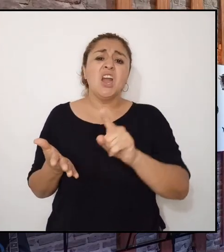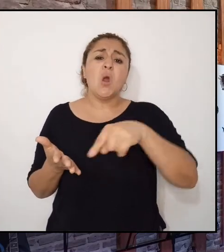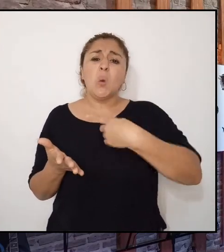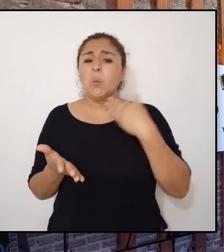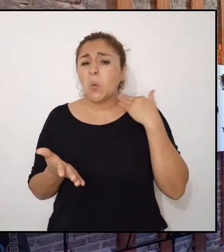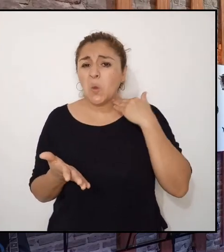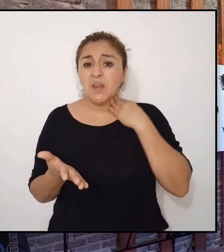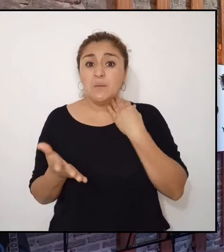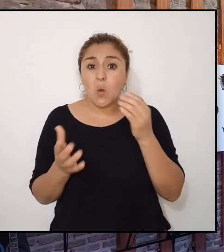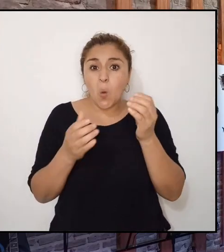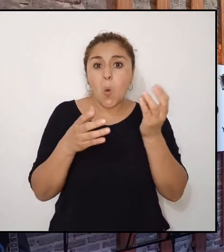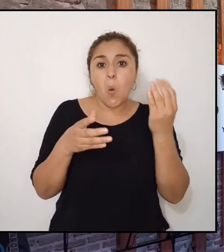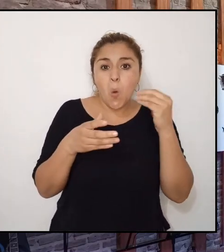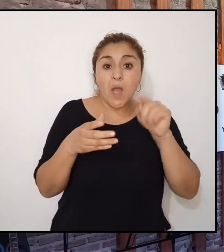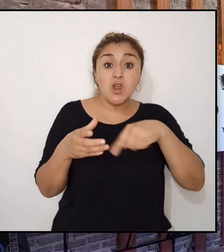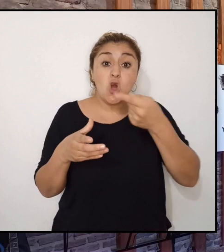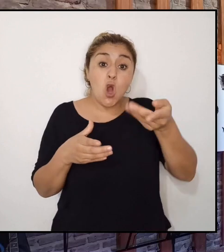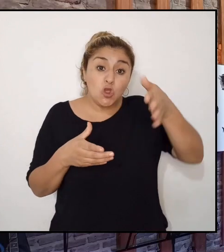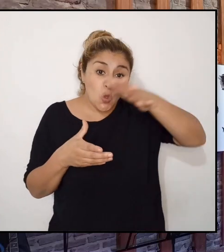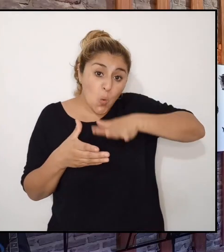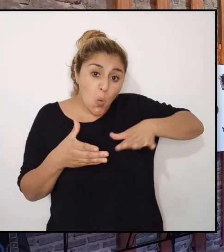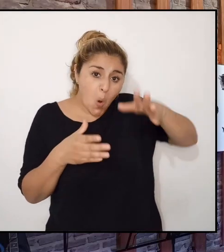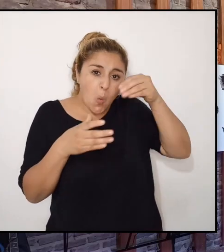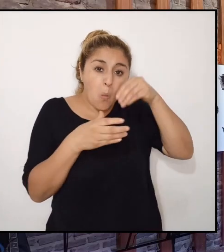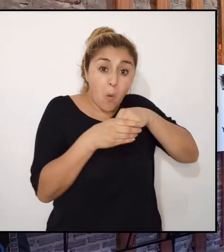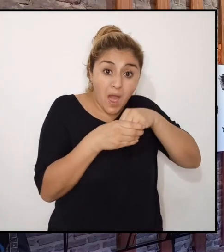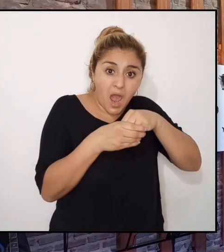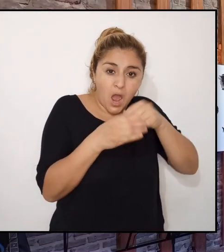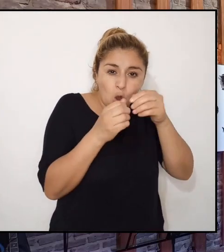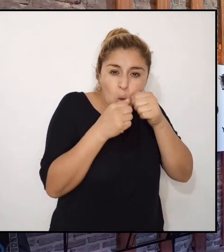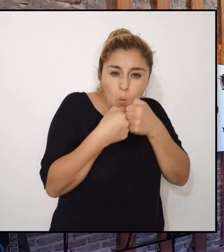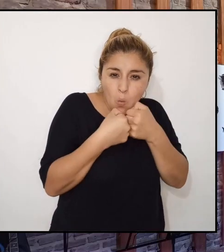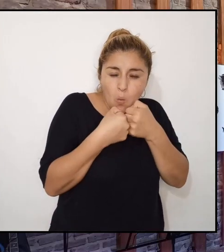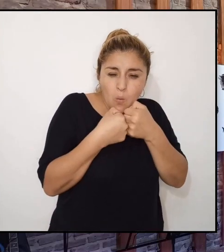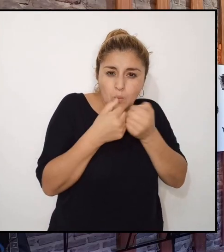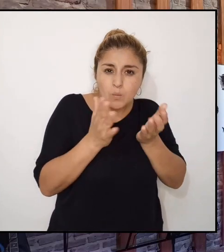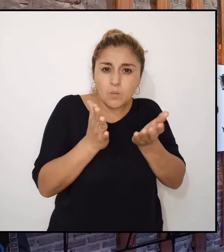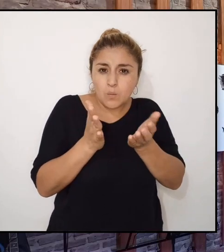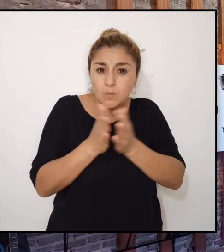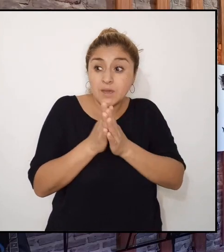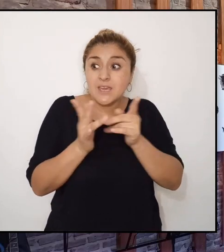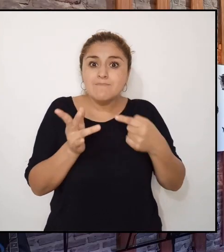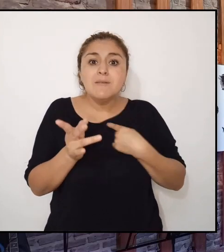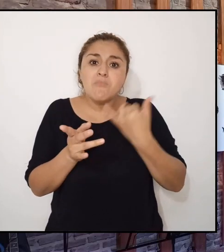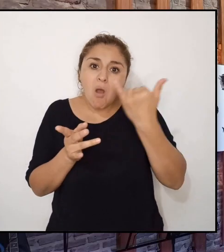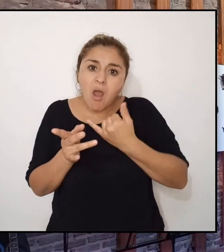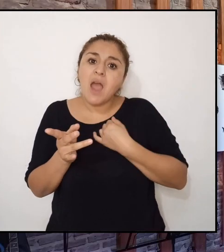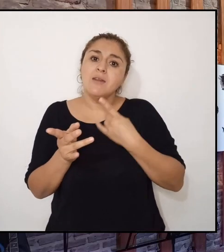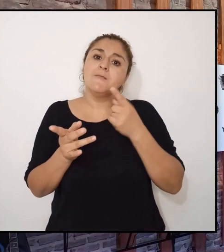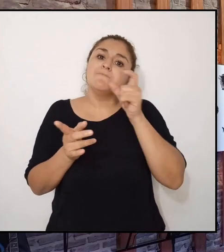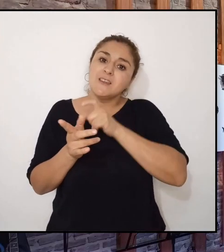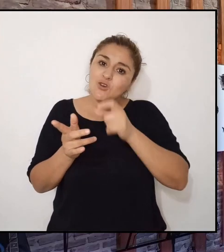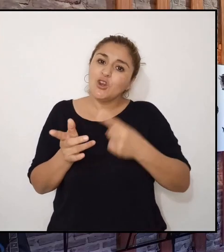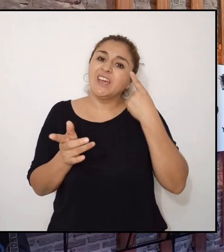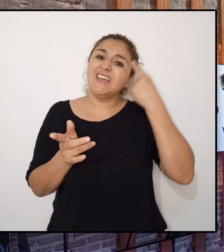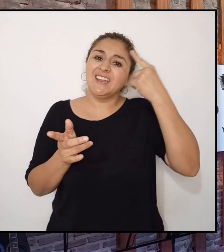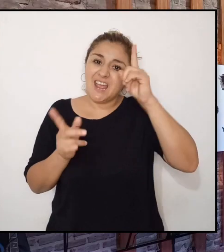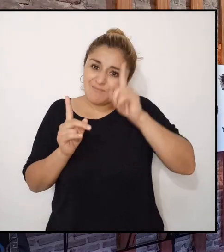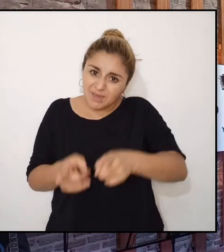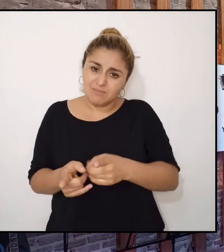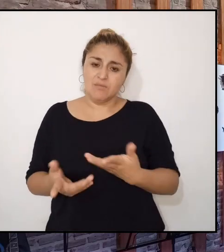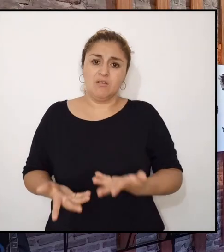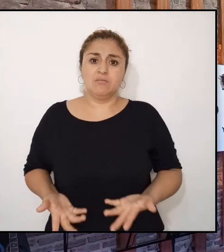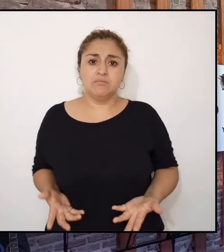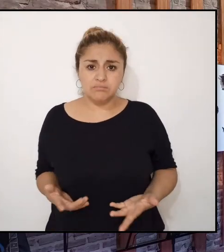es verdadera. Usted puede decir, bueno, pero eso es una barbaridad. Hay personas que corren detrás de eso.